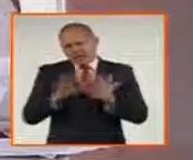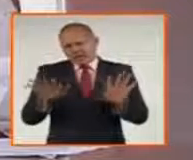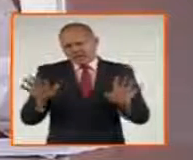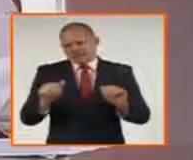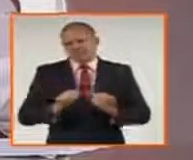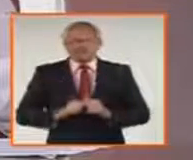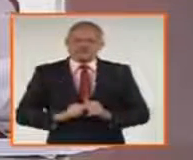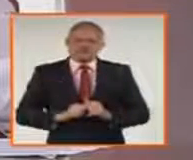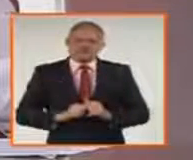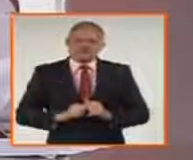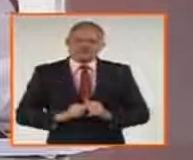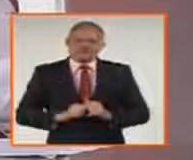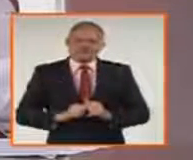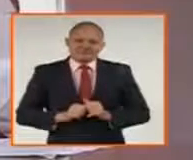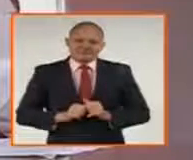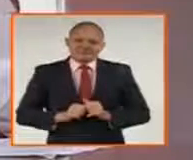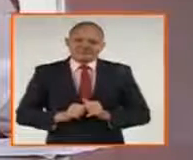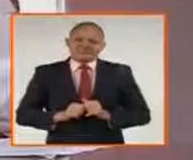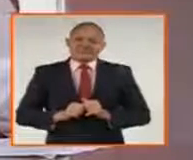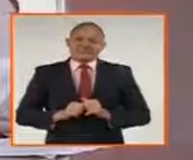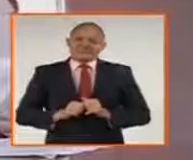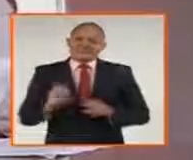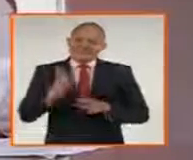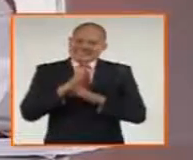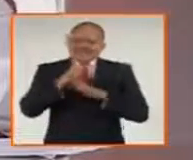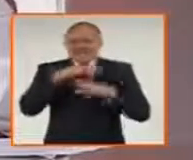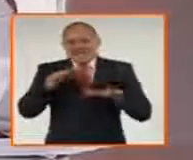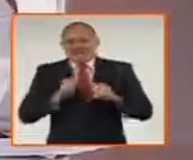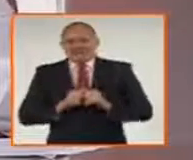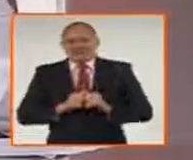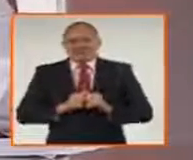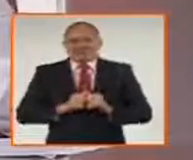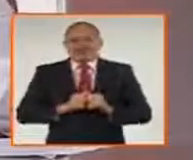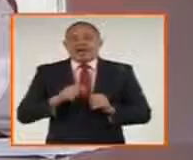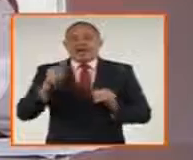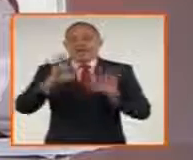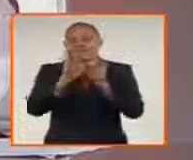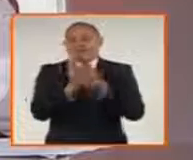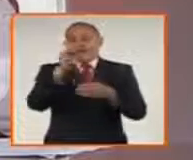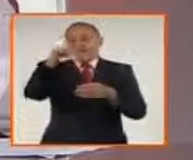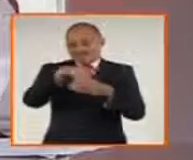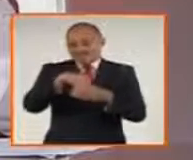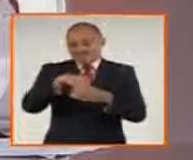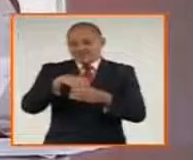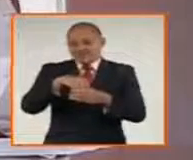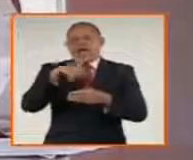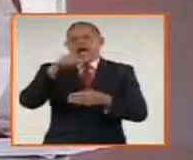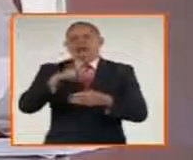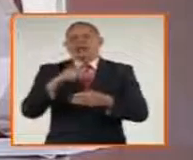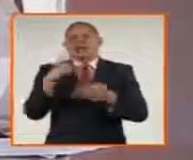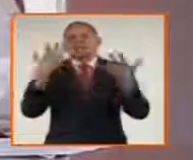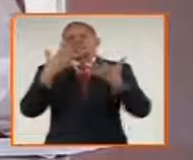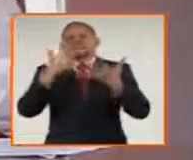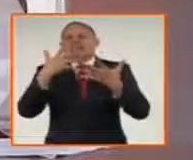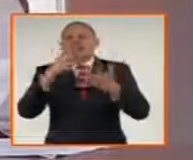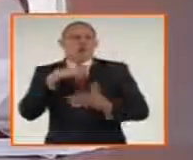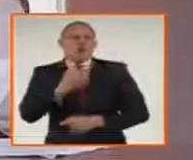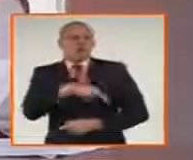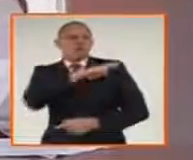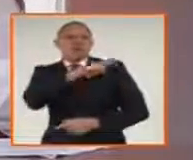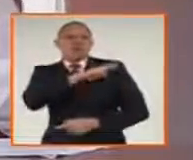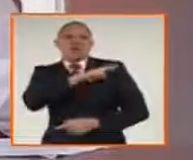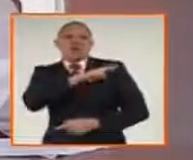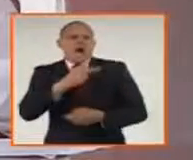la situación de la obligación legal de alimento, que es la terminología que jurídicamente se emplea, ese es el primerísimo